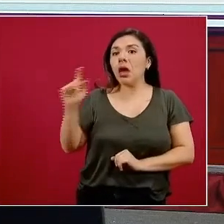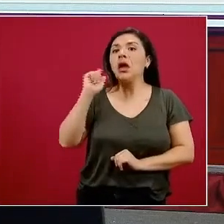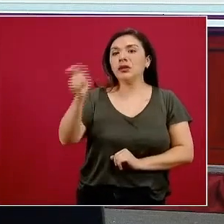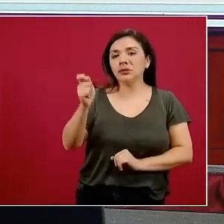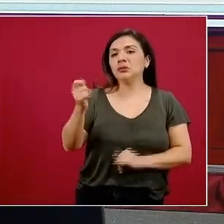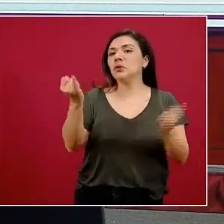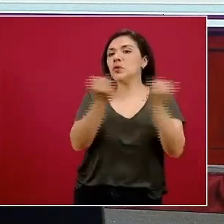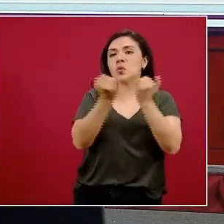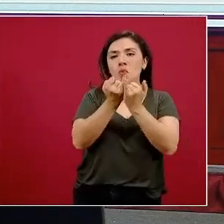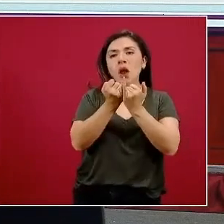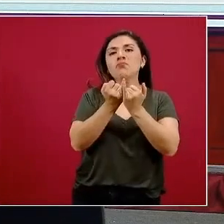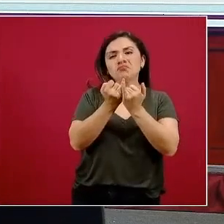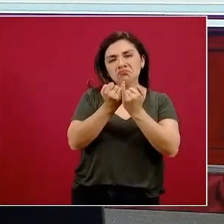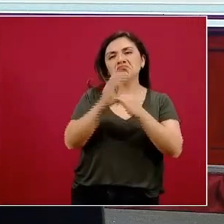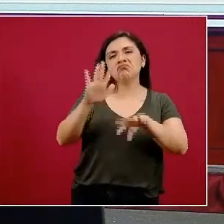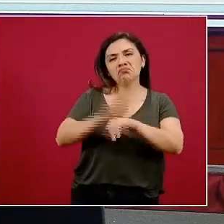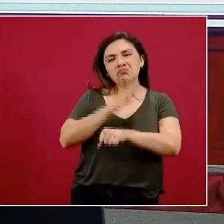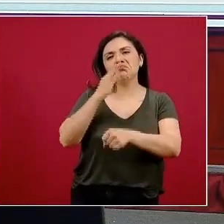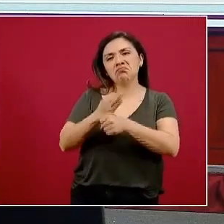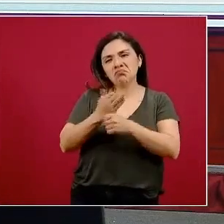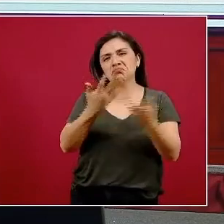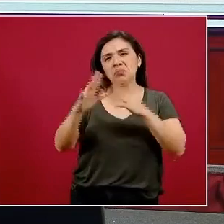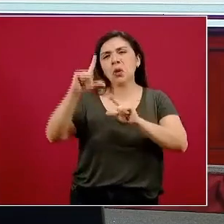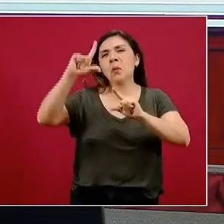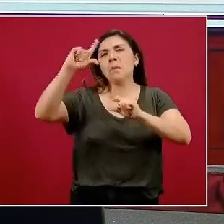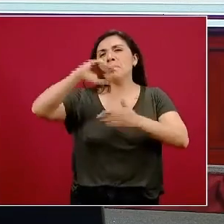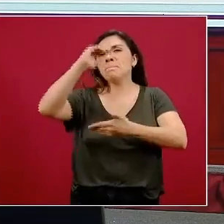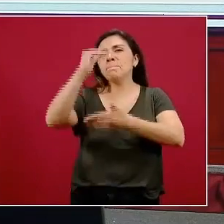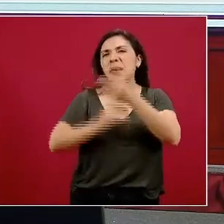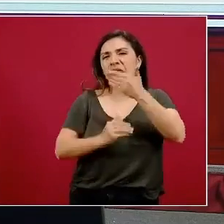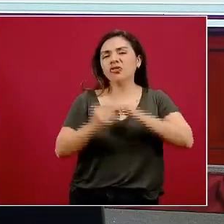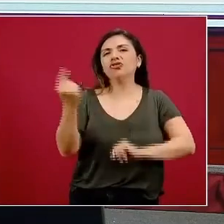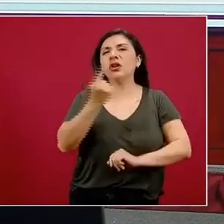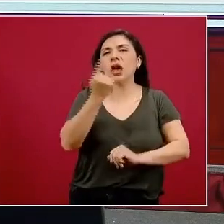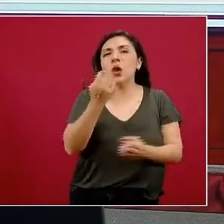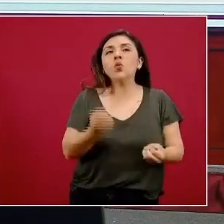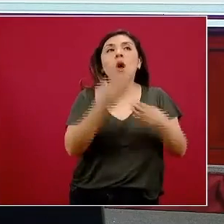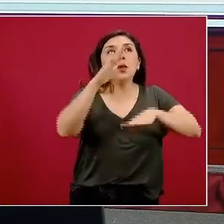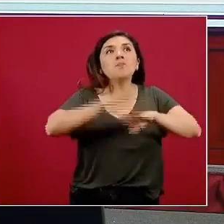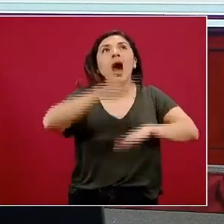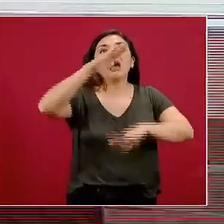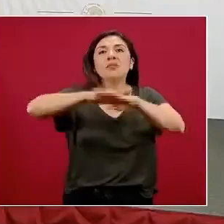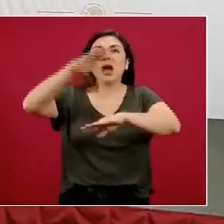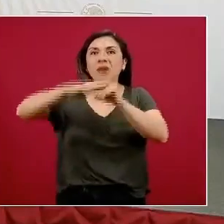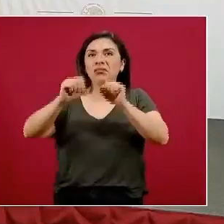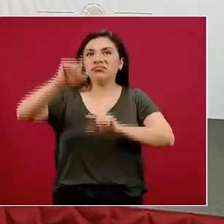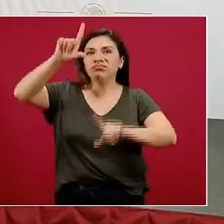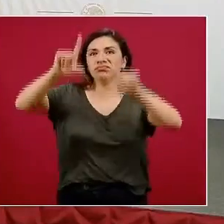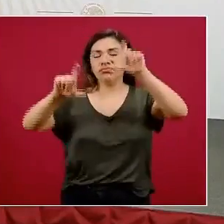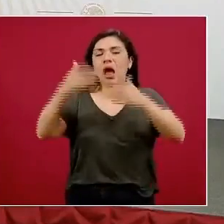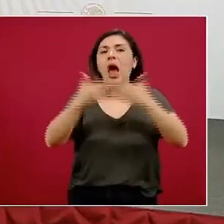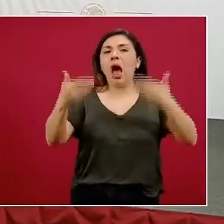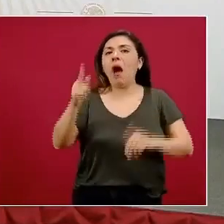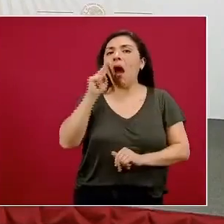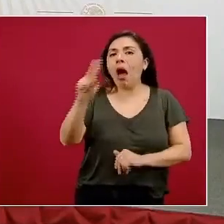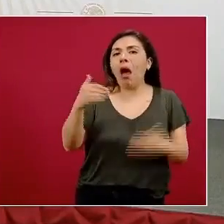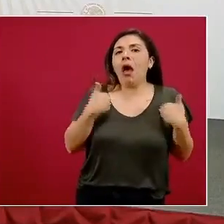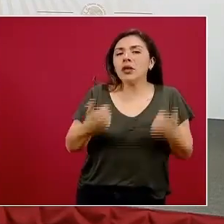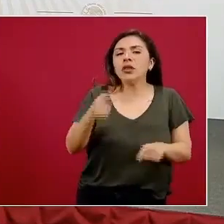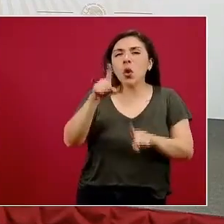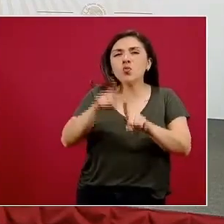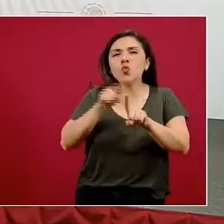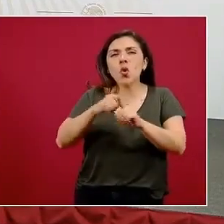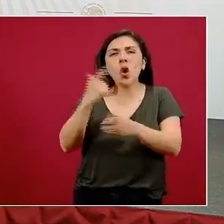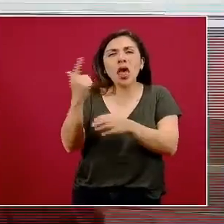siendo una proporción bastante menor en relación a los demás casos, pero ahora pueden ver ustedes en este color